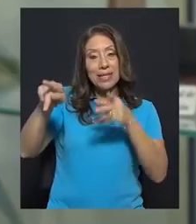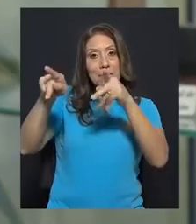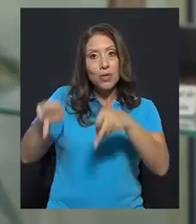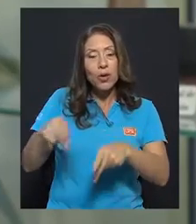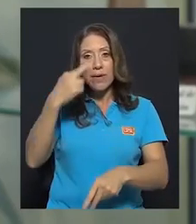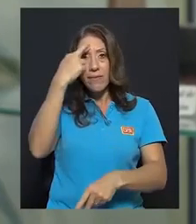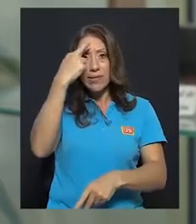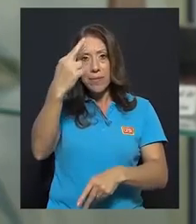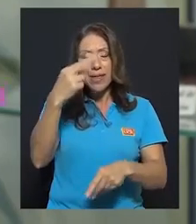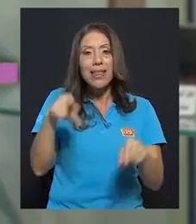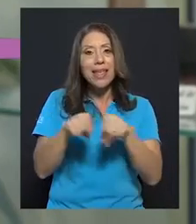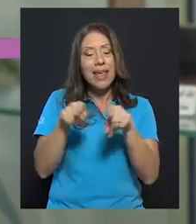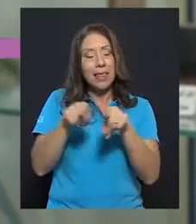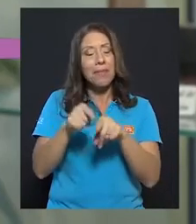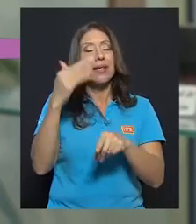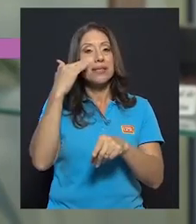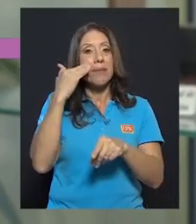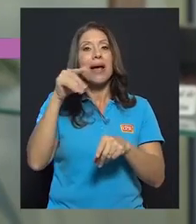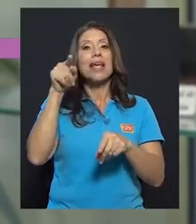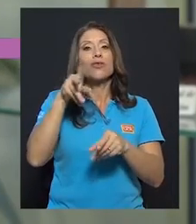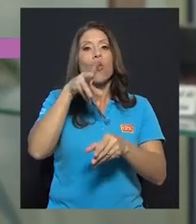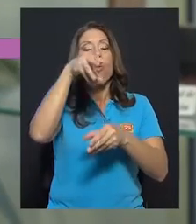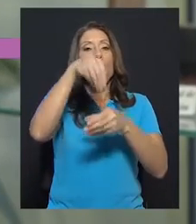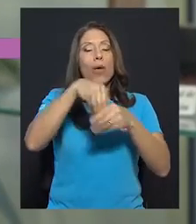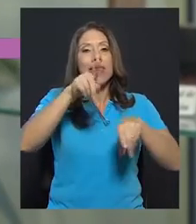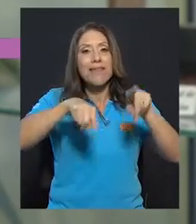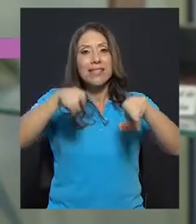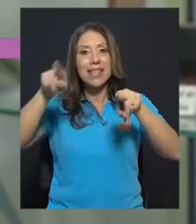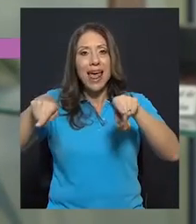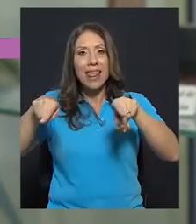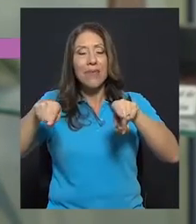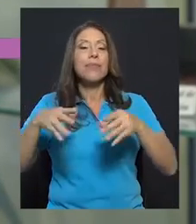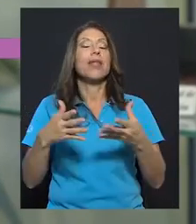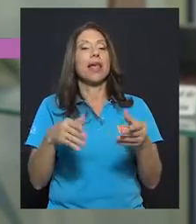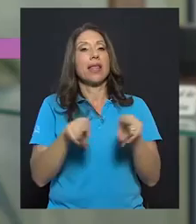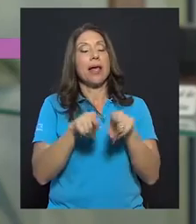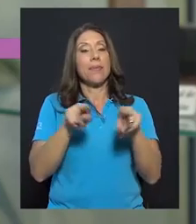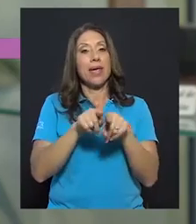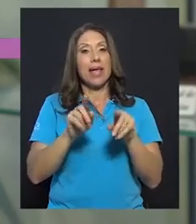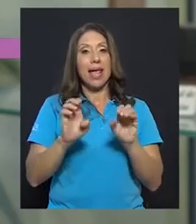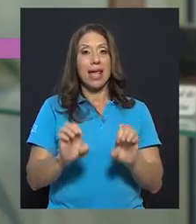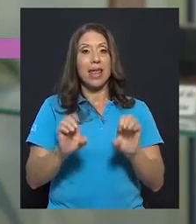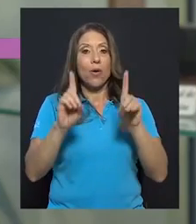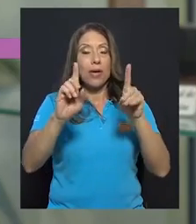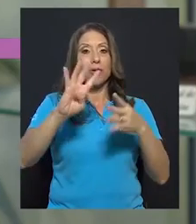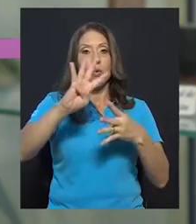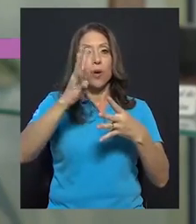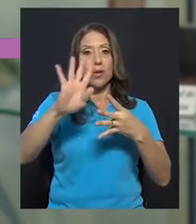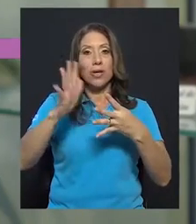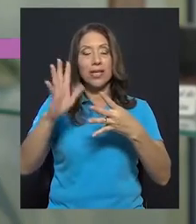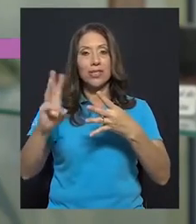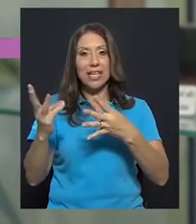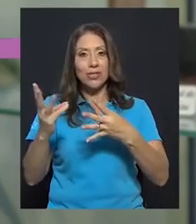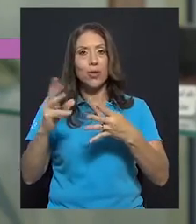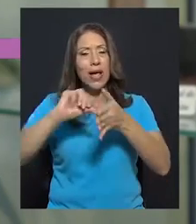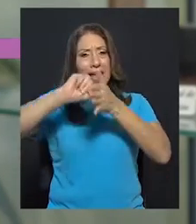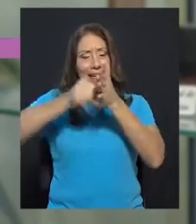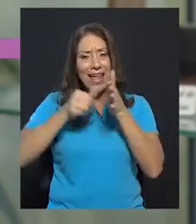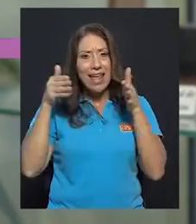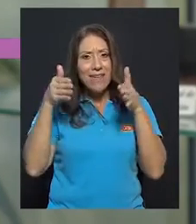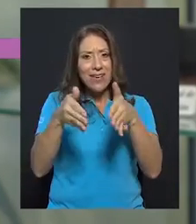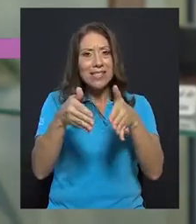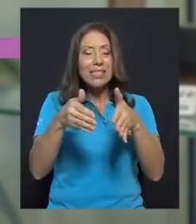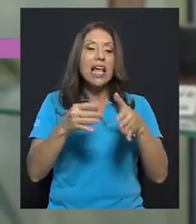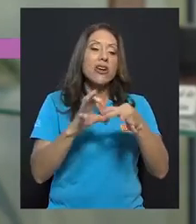además sepa que esto forma parte de la diversidad. En el caso de educación diversificada, hay un énfasis en todo el tema de